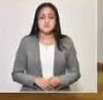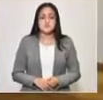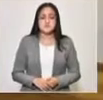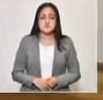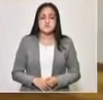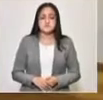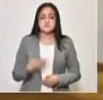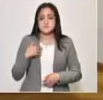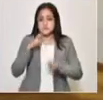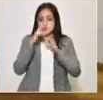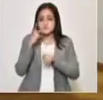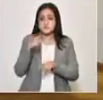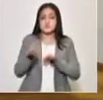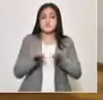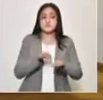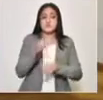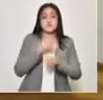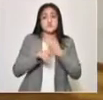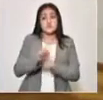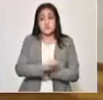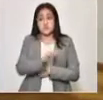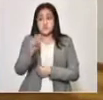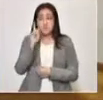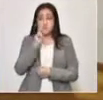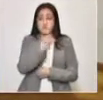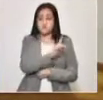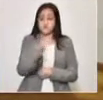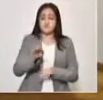Respeto al trabajo de ella y de todas las mujeres.